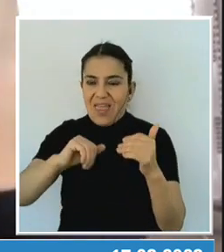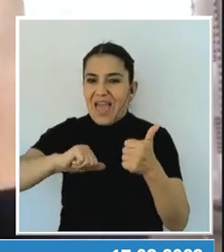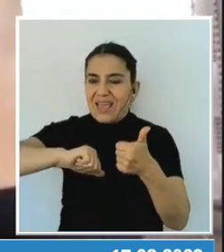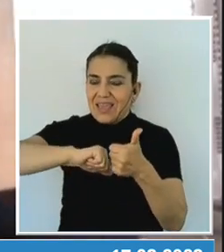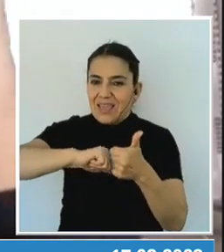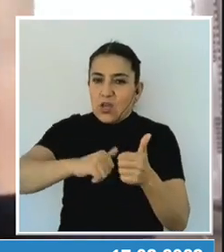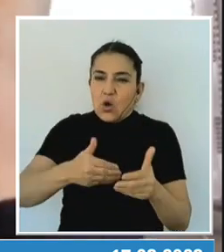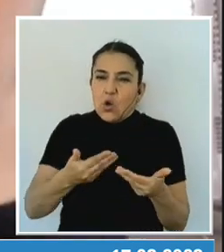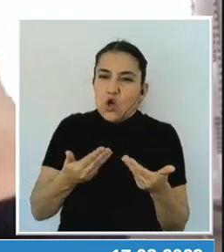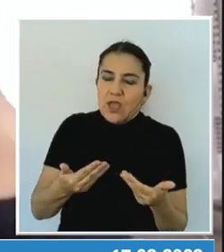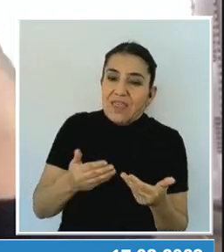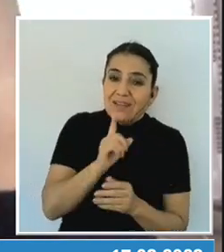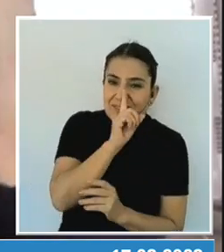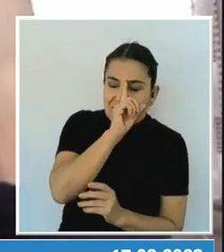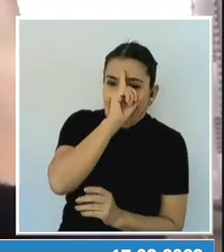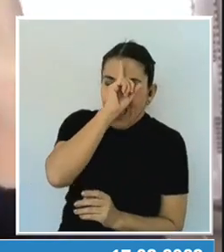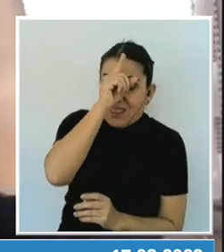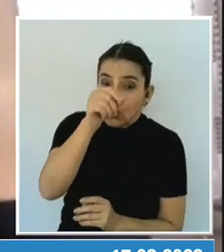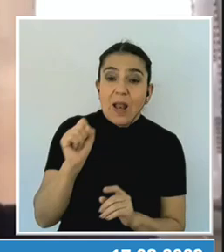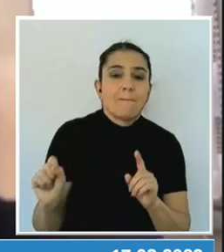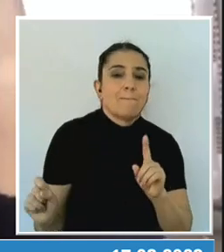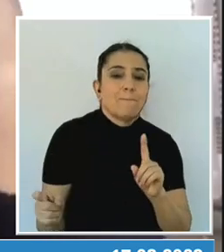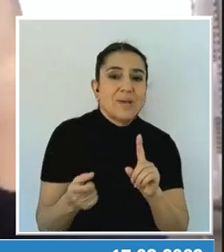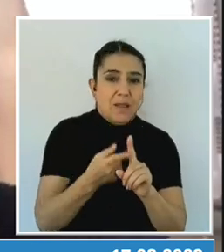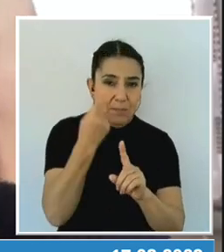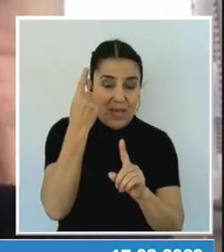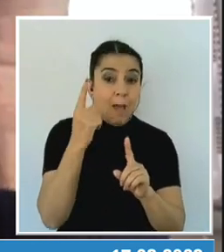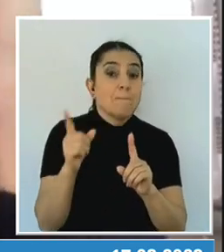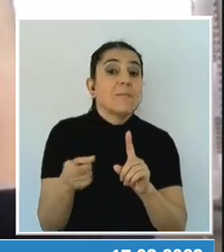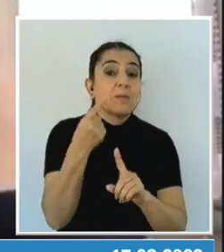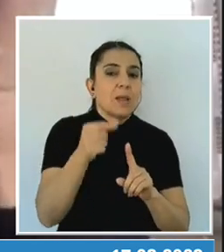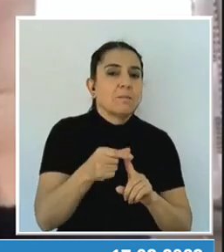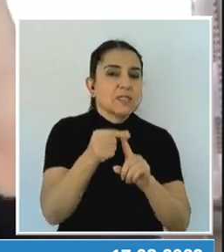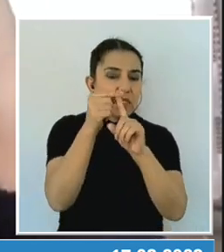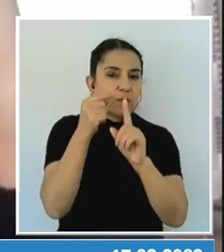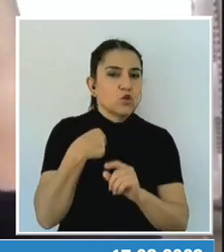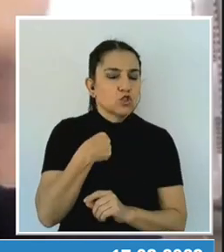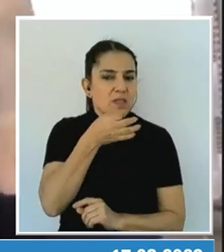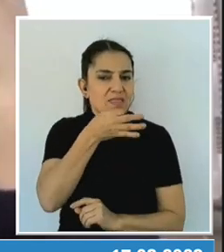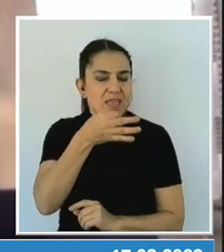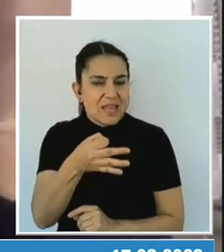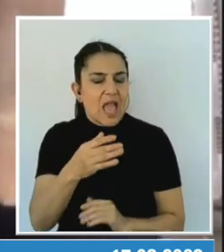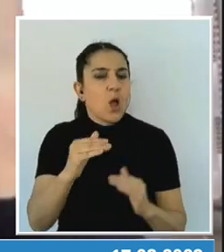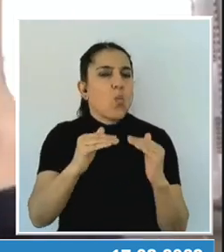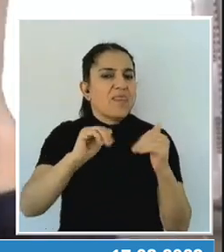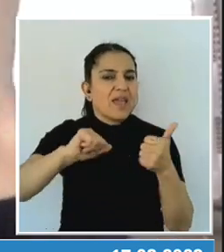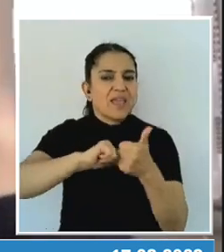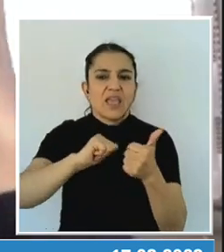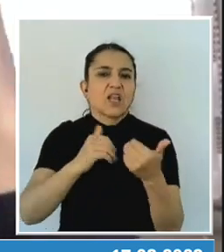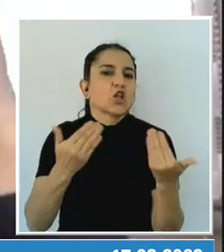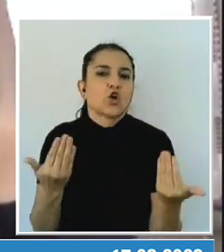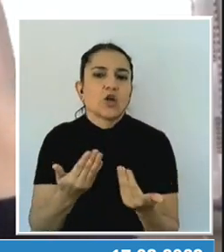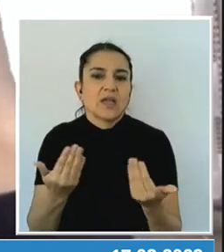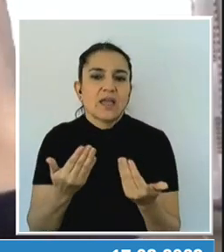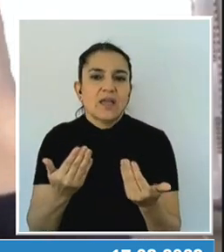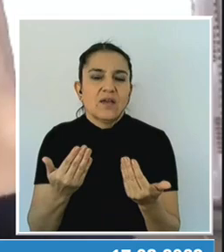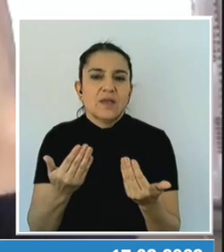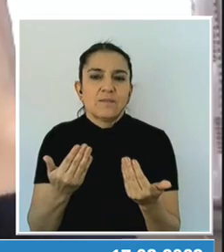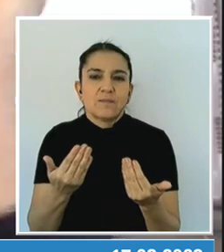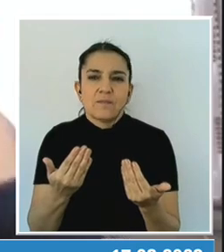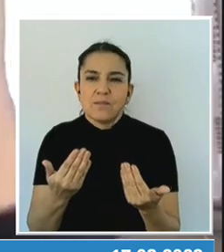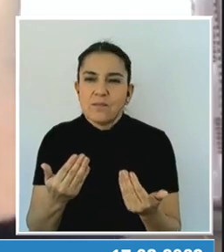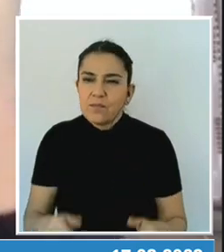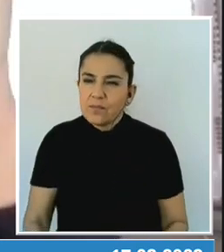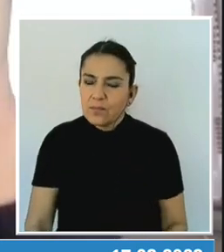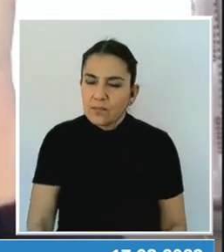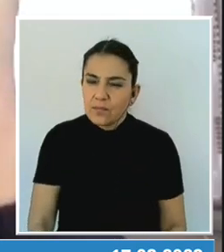relativamente tradicionales. El primer principio, yo me atrevería a decir, de igualdad de género es el que estatuye la CEDAW en